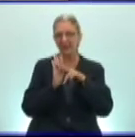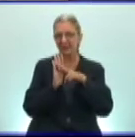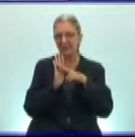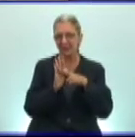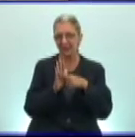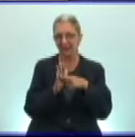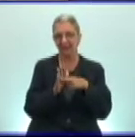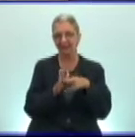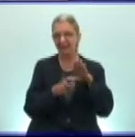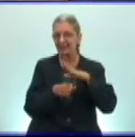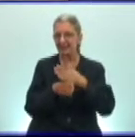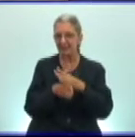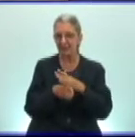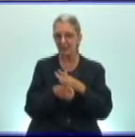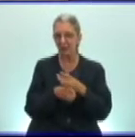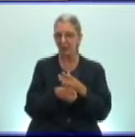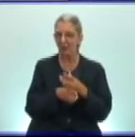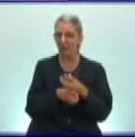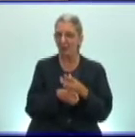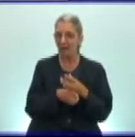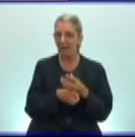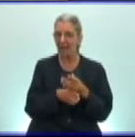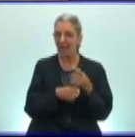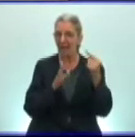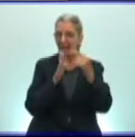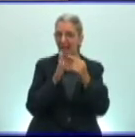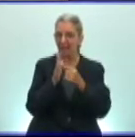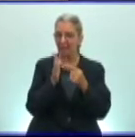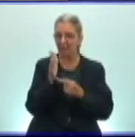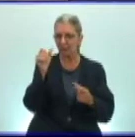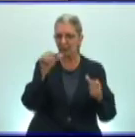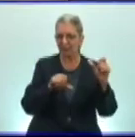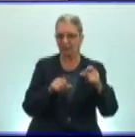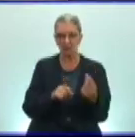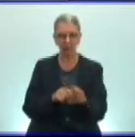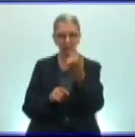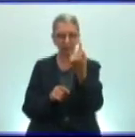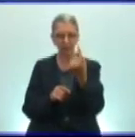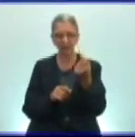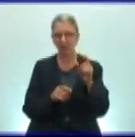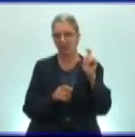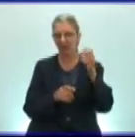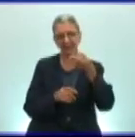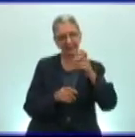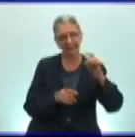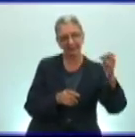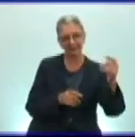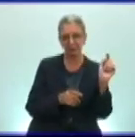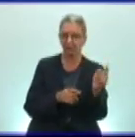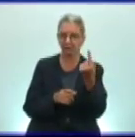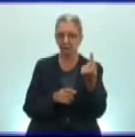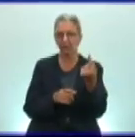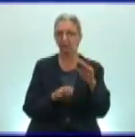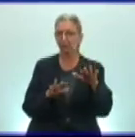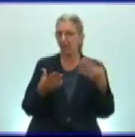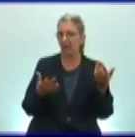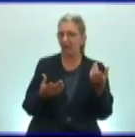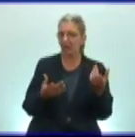de los elementos químicos cuando estos tienen una sola letra. En este caso podemos